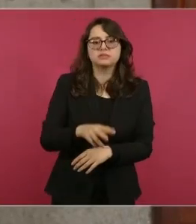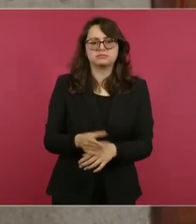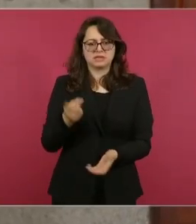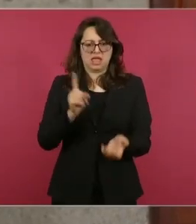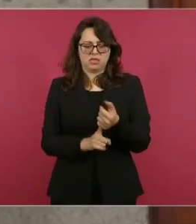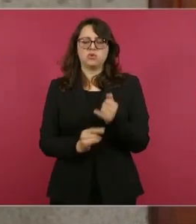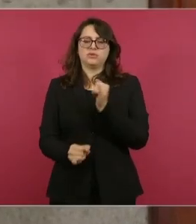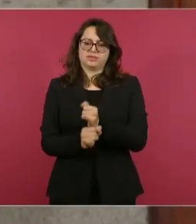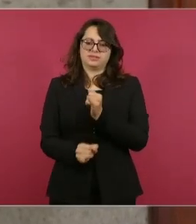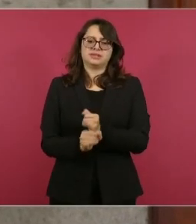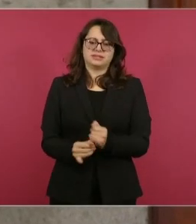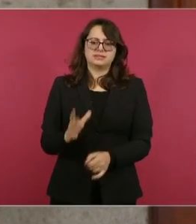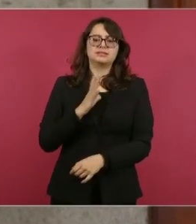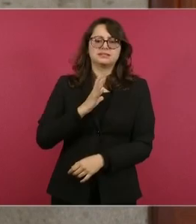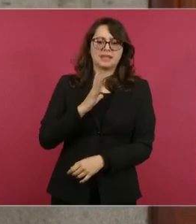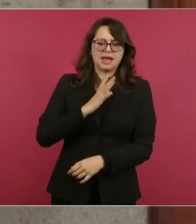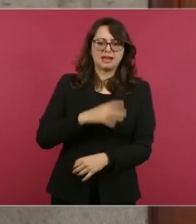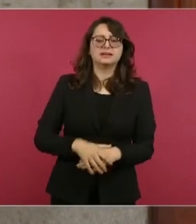redes,